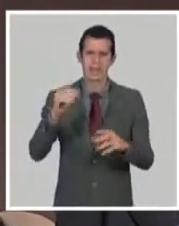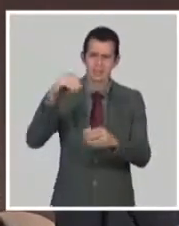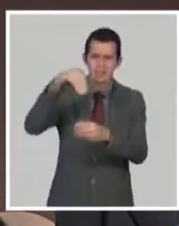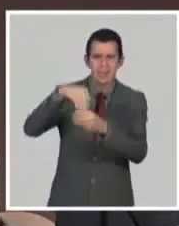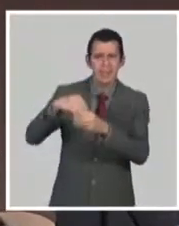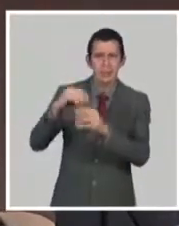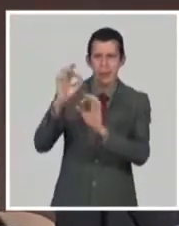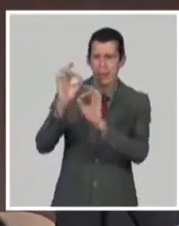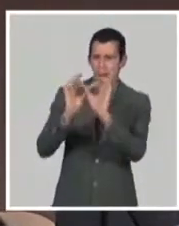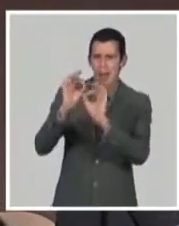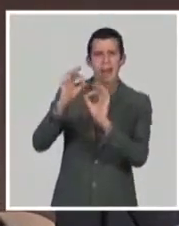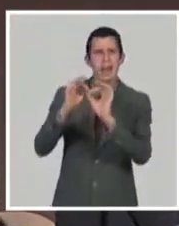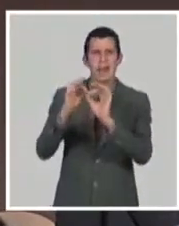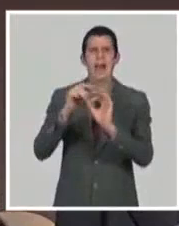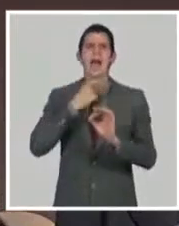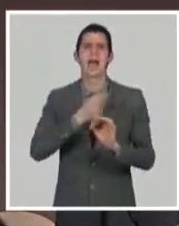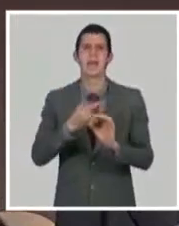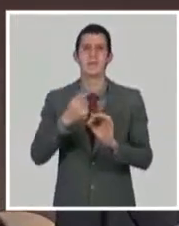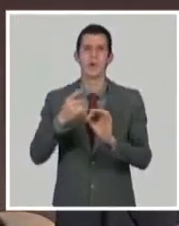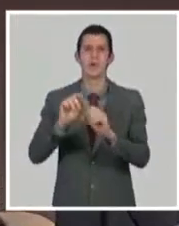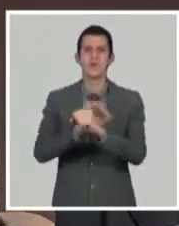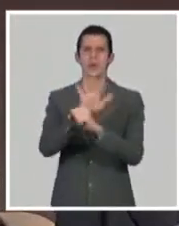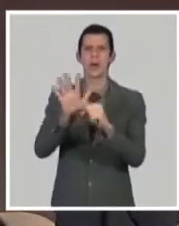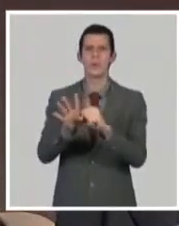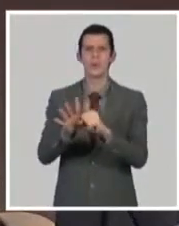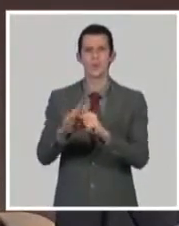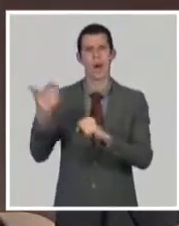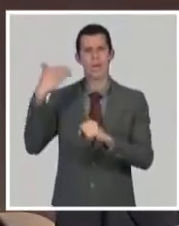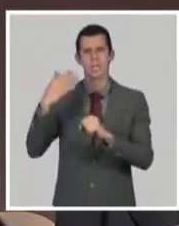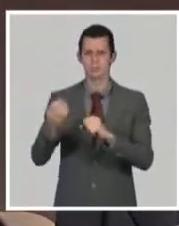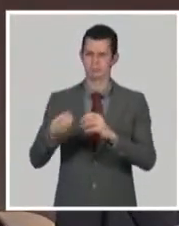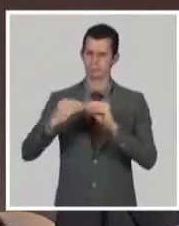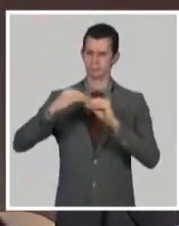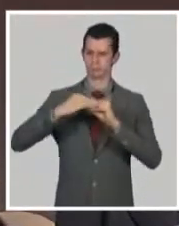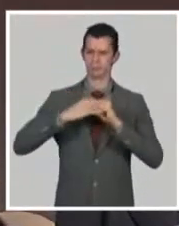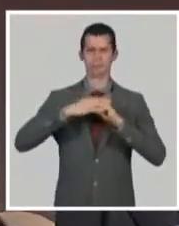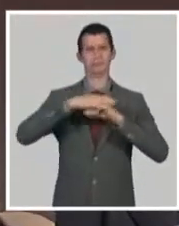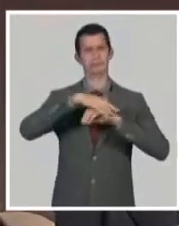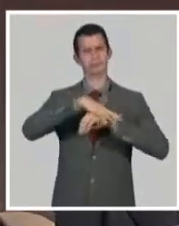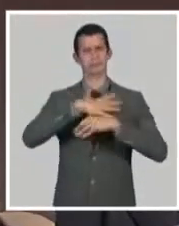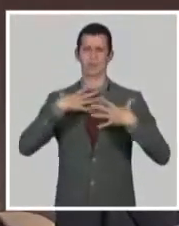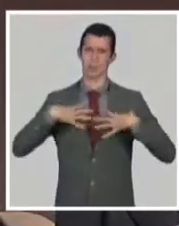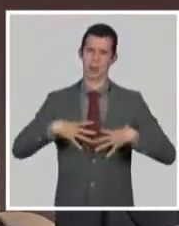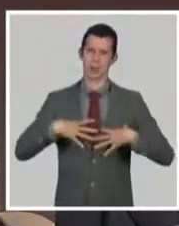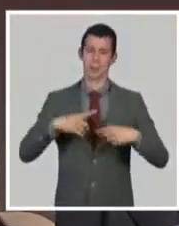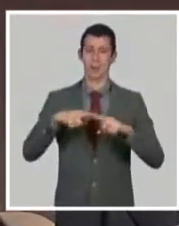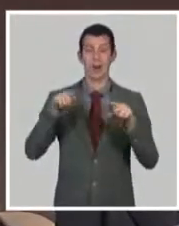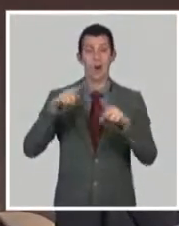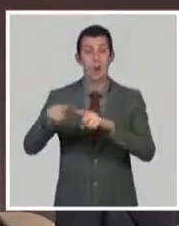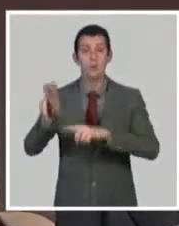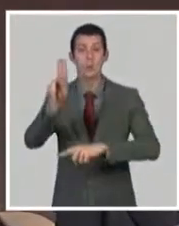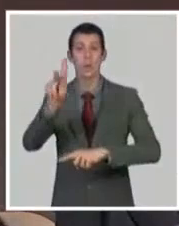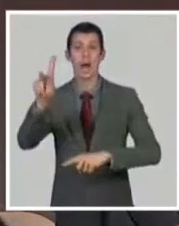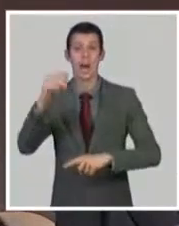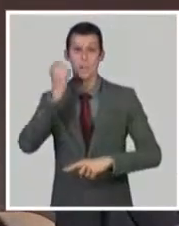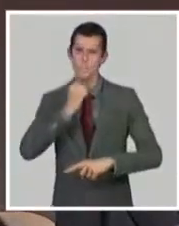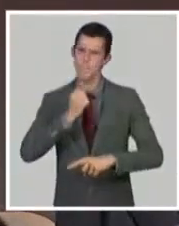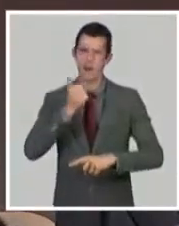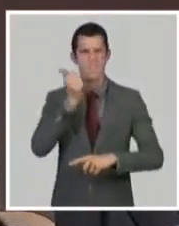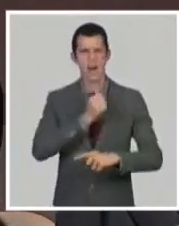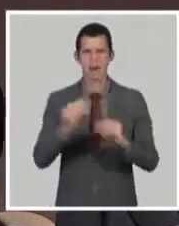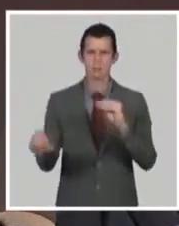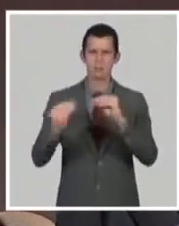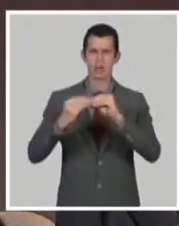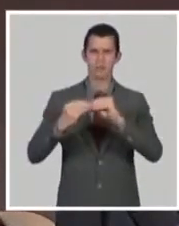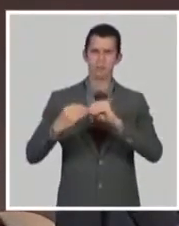célula. Es como que abre con mayor facilidad el candado, ¿no? Usando las palabras de Vicente, y